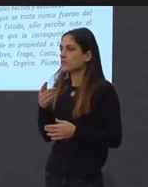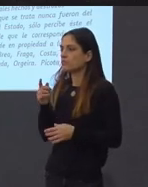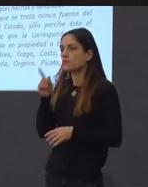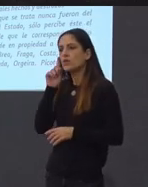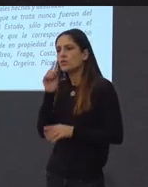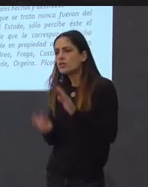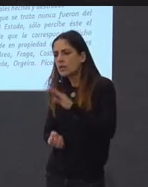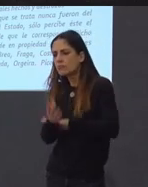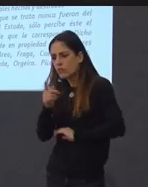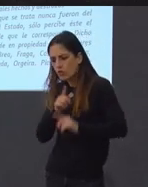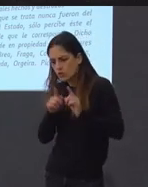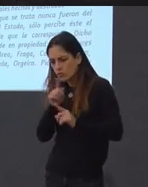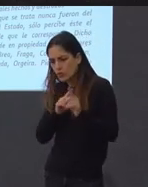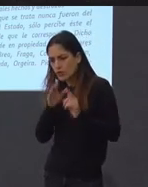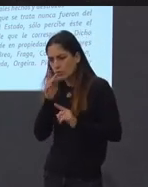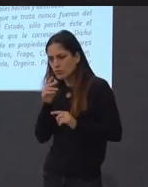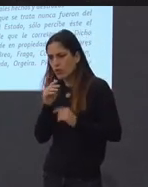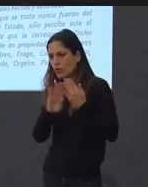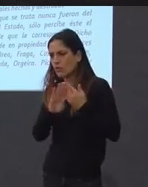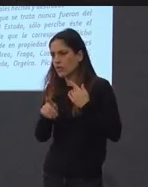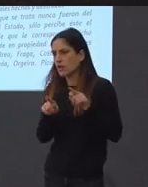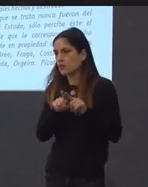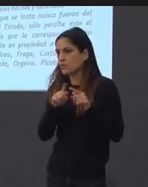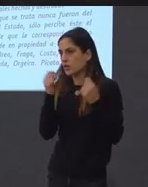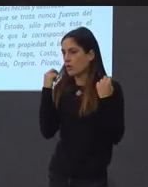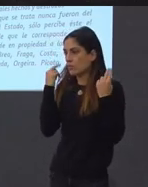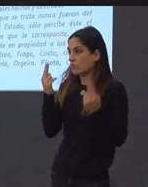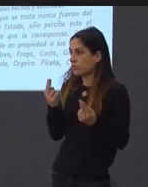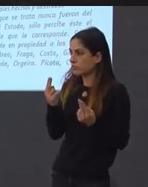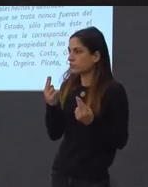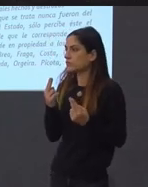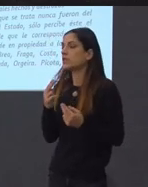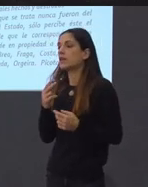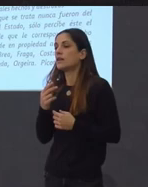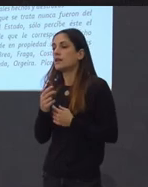xa prevían o que podía pasar a posteriori, unha vez ignoradas estas protestas,